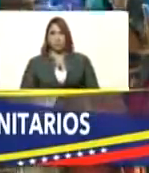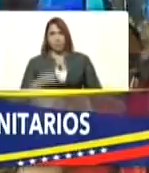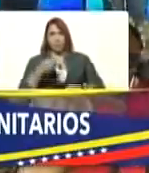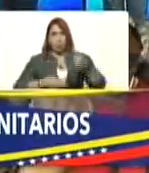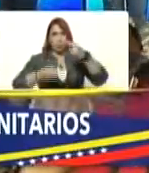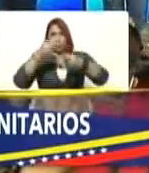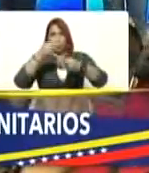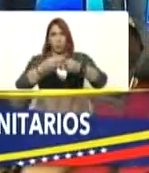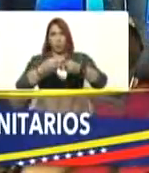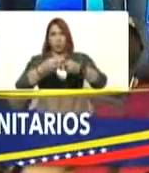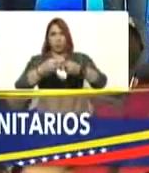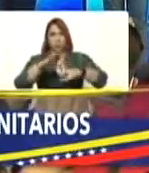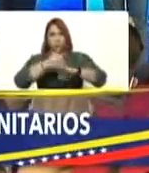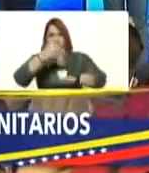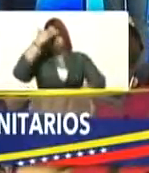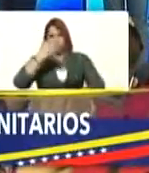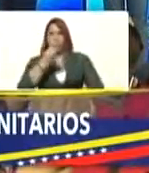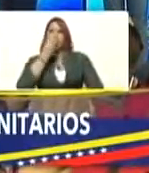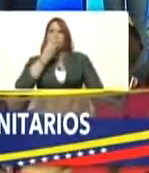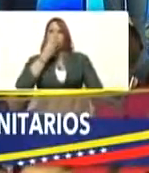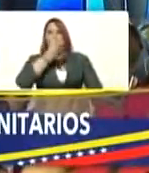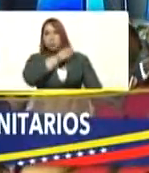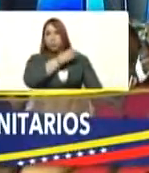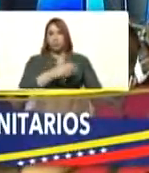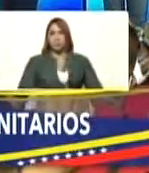construido por el general García Carneiro